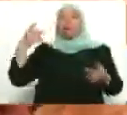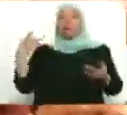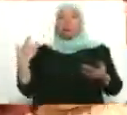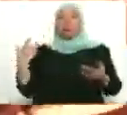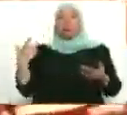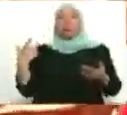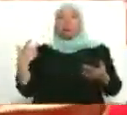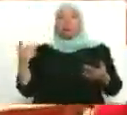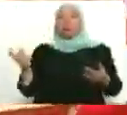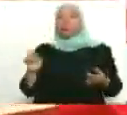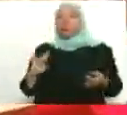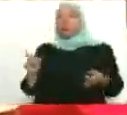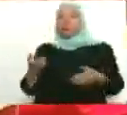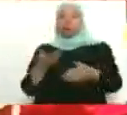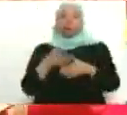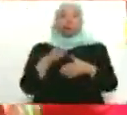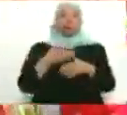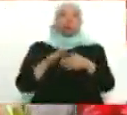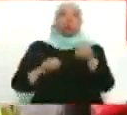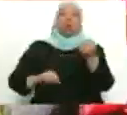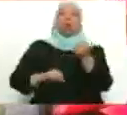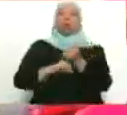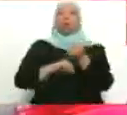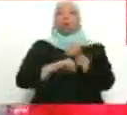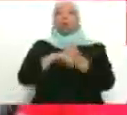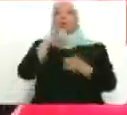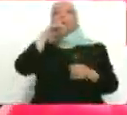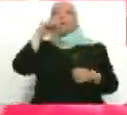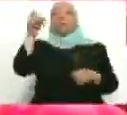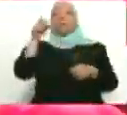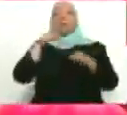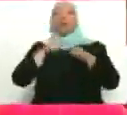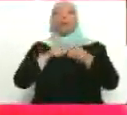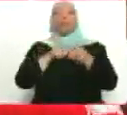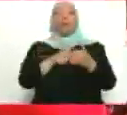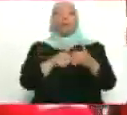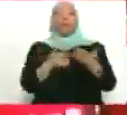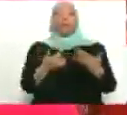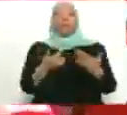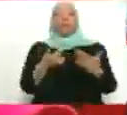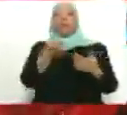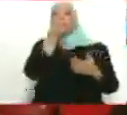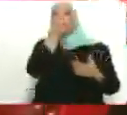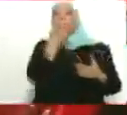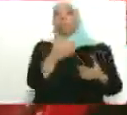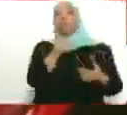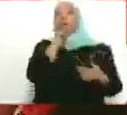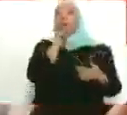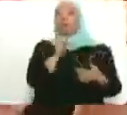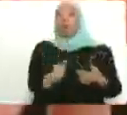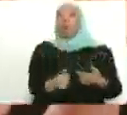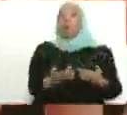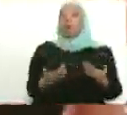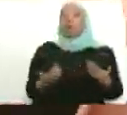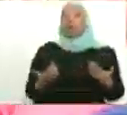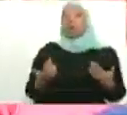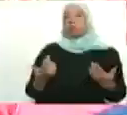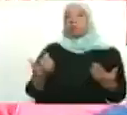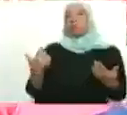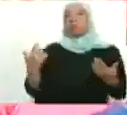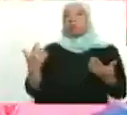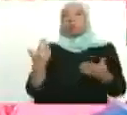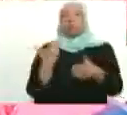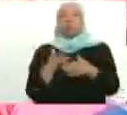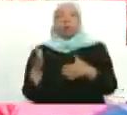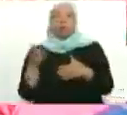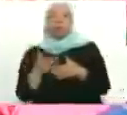Yo no tengo complejo de eso, yo apoyo a Maduro y con Maduro me resteo. En las buenas, en las malas, sin